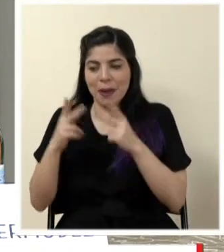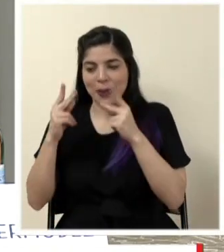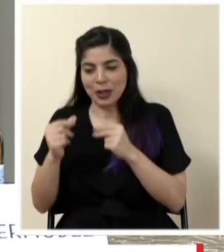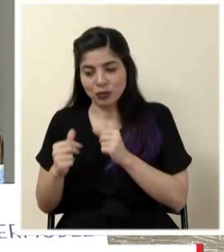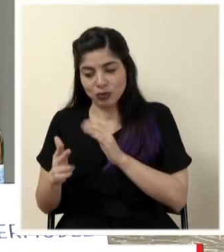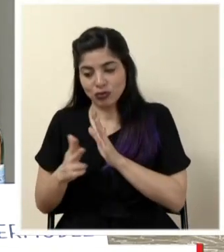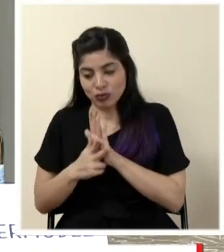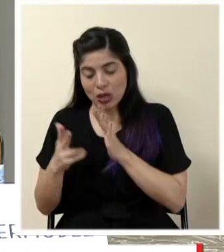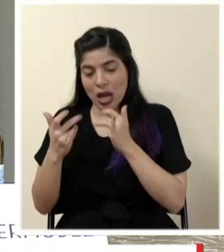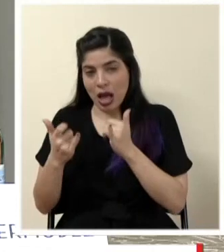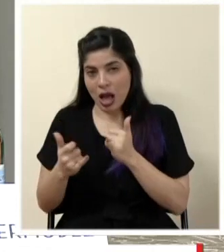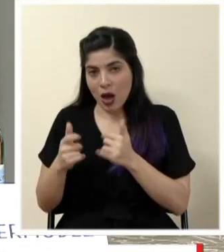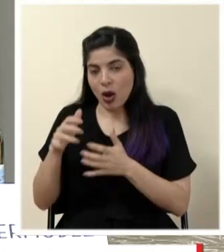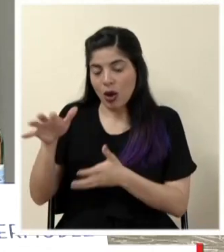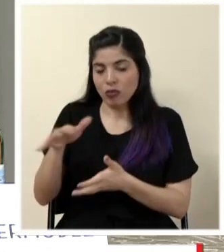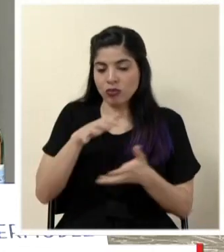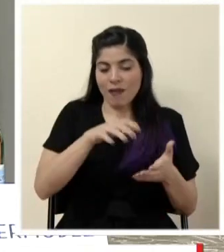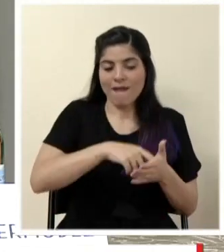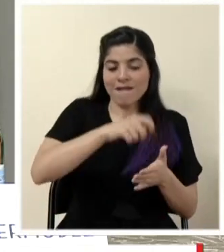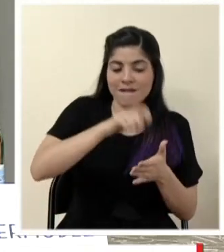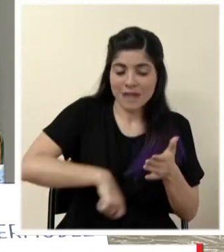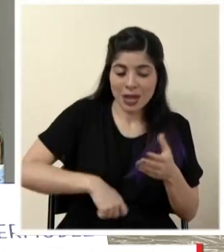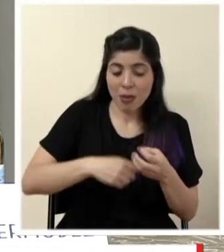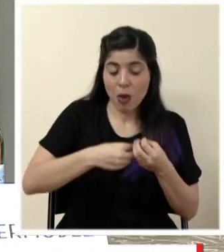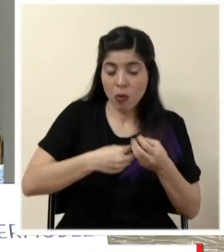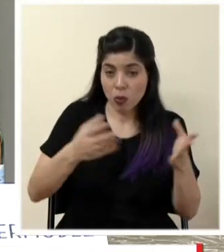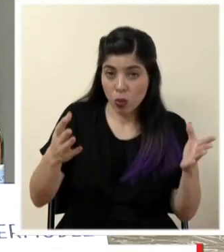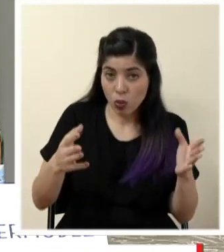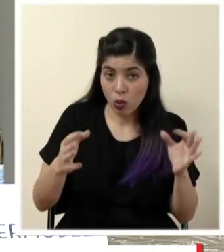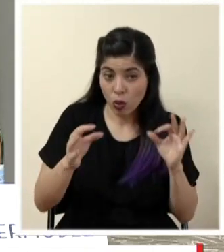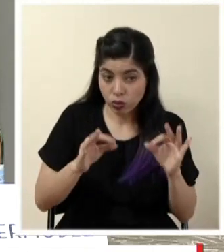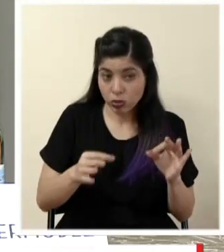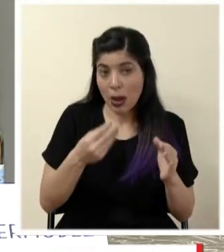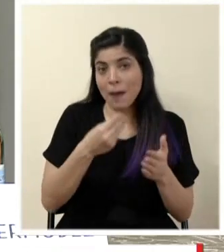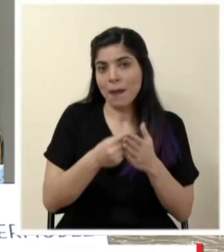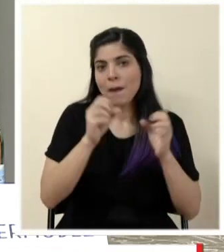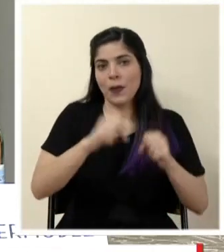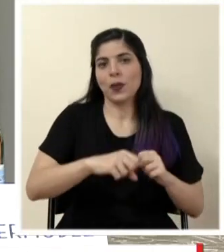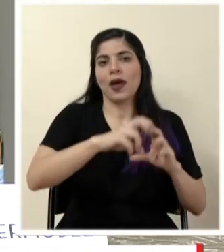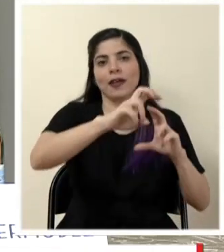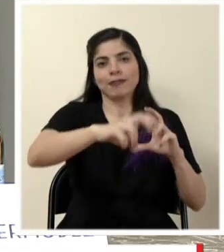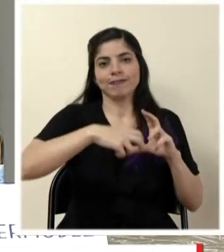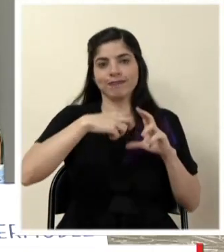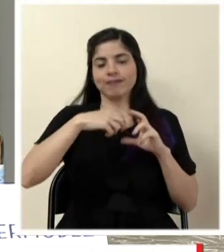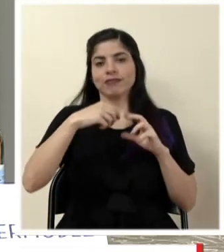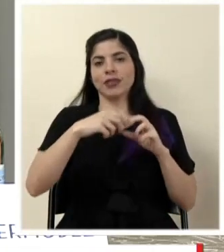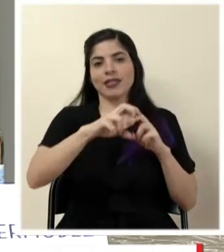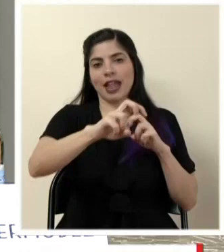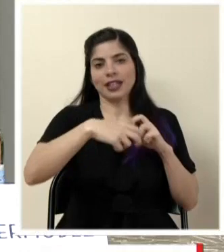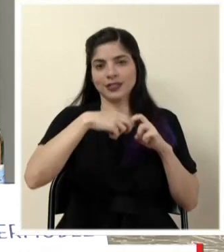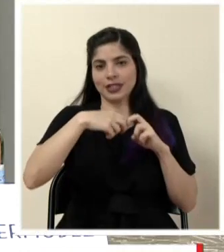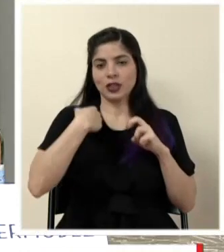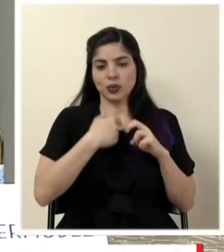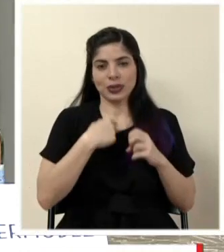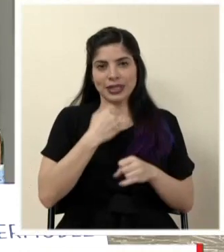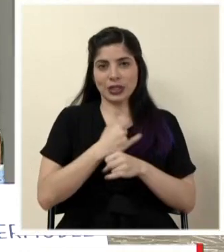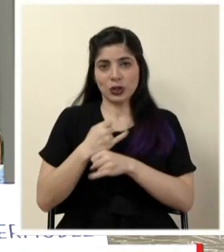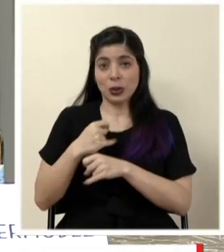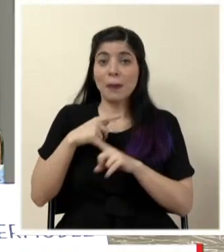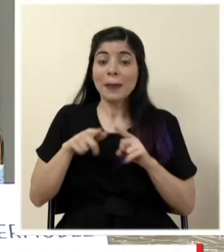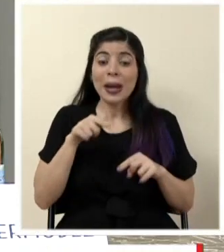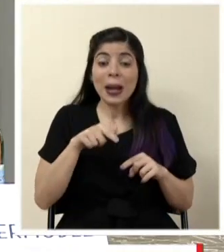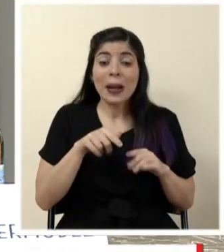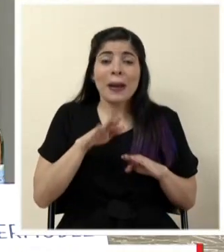presupuesto, ahora debe pasar a firma y publicación para que los recursos puedan ser canalizados a nuestras instituciones. Sin embargo, este es un